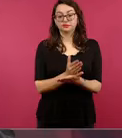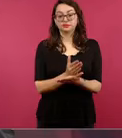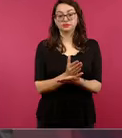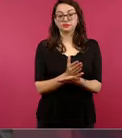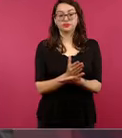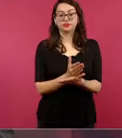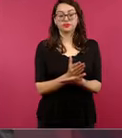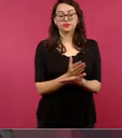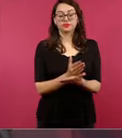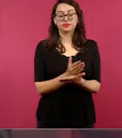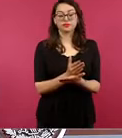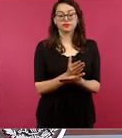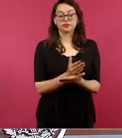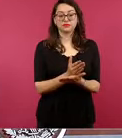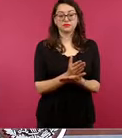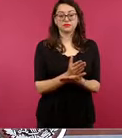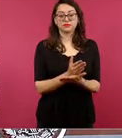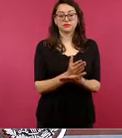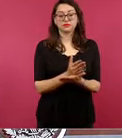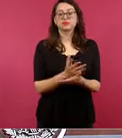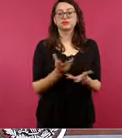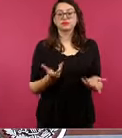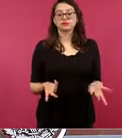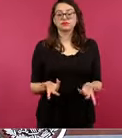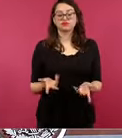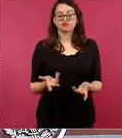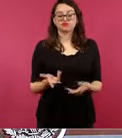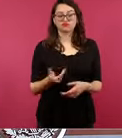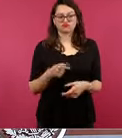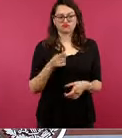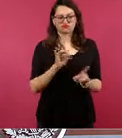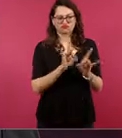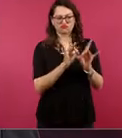Ahora no se permite la impunidad